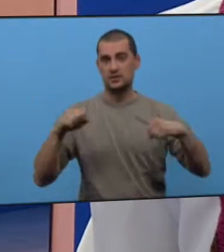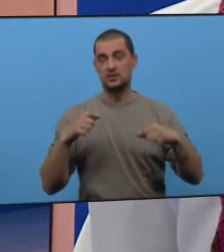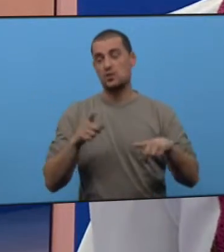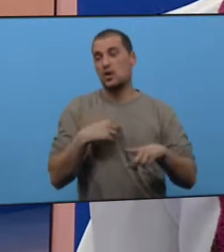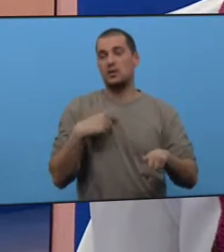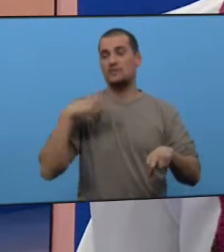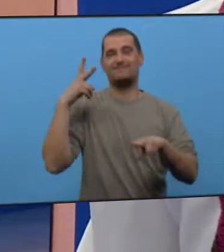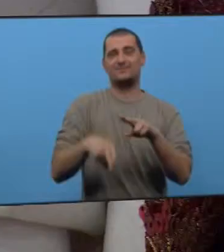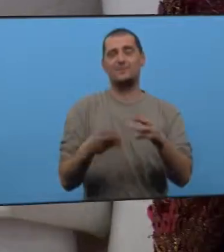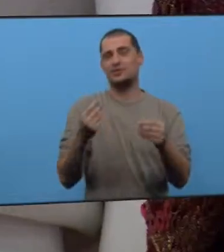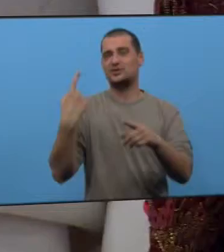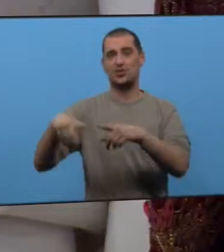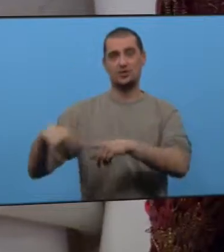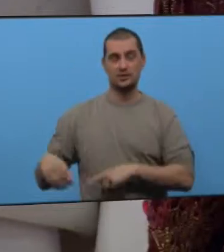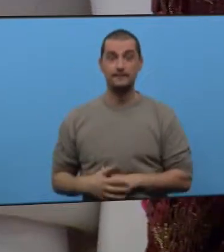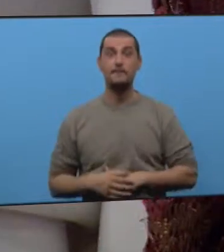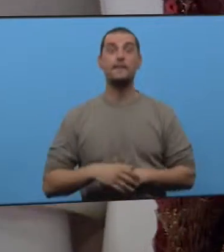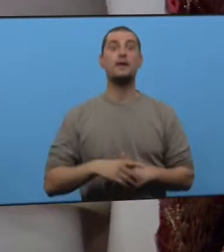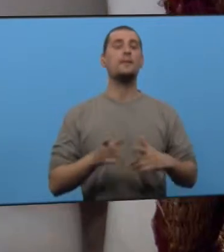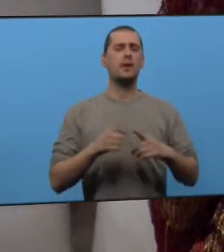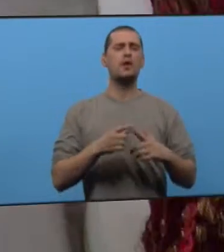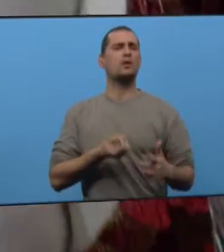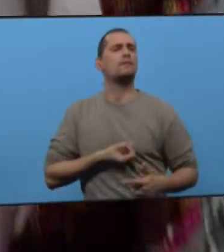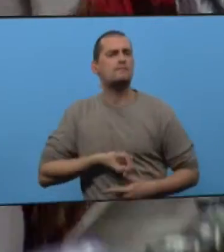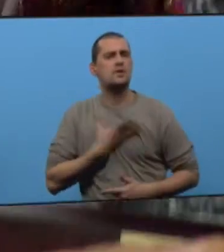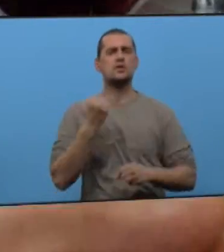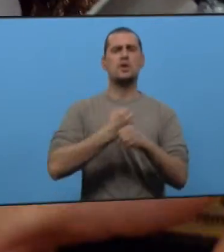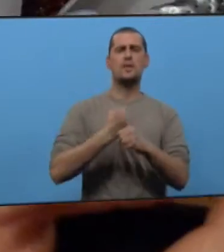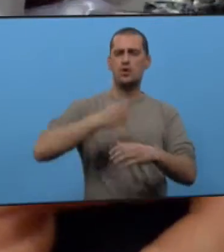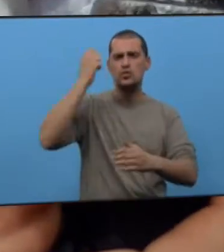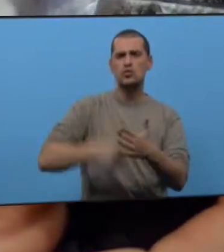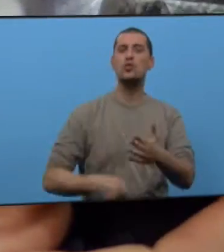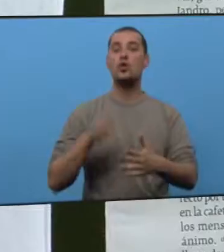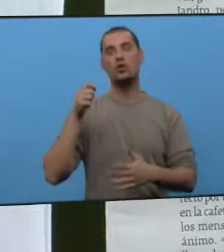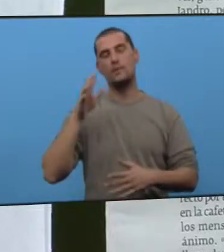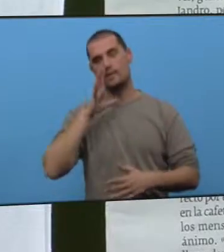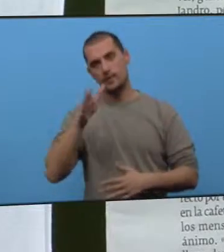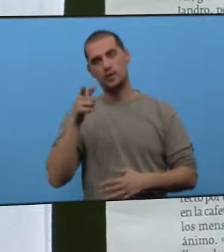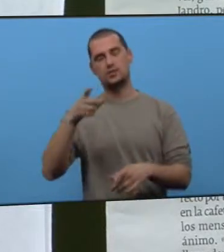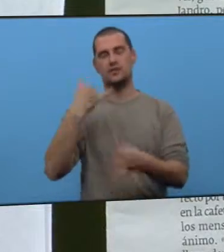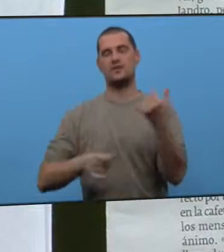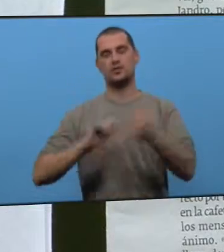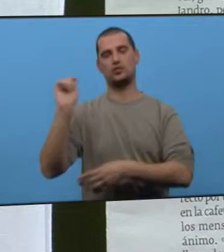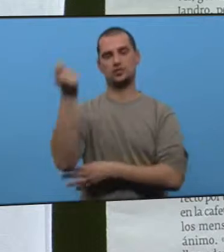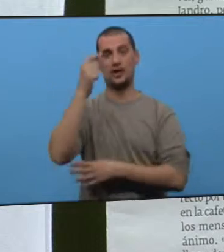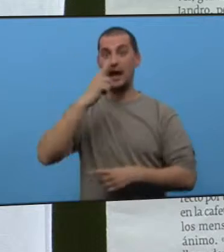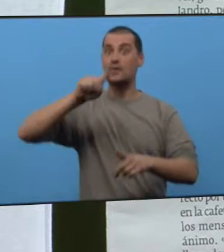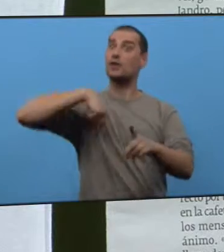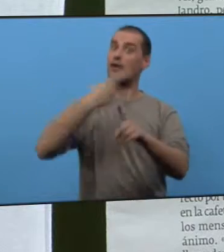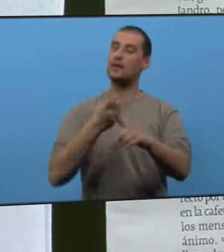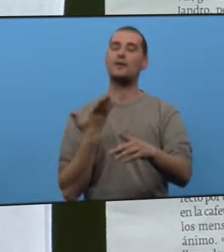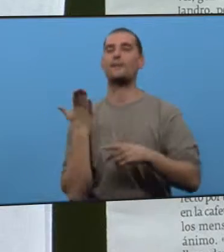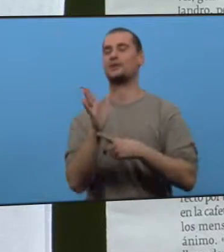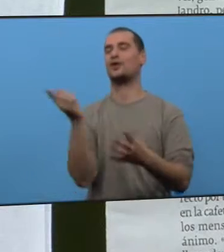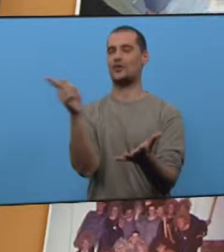de muchísimas cousas. A paixón e o traballo duro aseguran é o segredo do seu triunfo. O ano que ven volverán presentarse ao